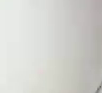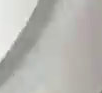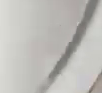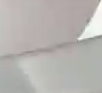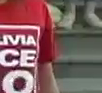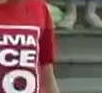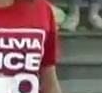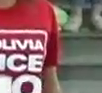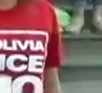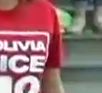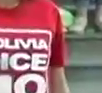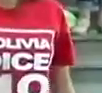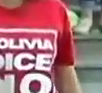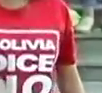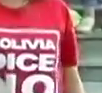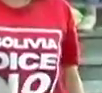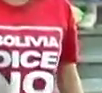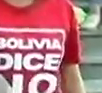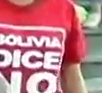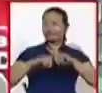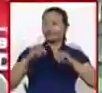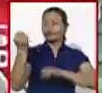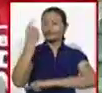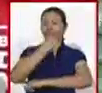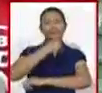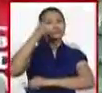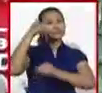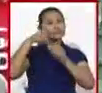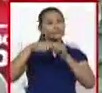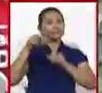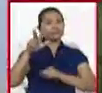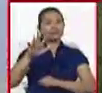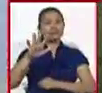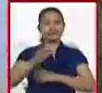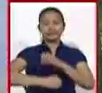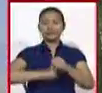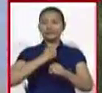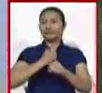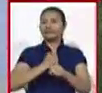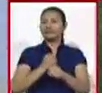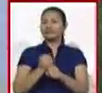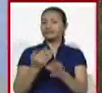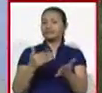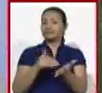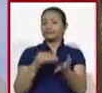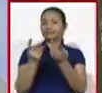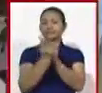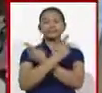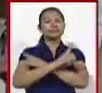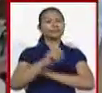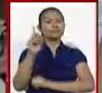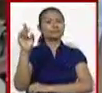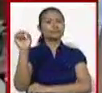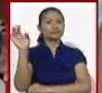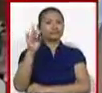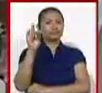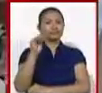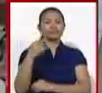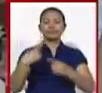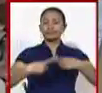En instantes, opiniones divididas en el día de conmemoración por los 35 años de la recuperación de la democracia en el